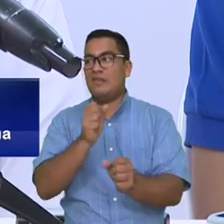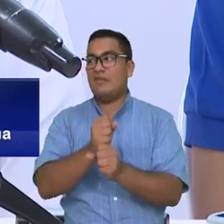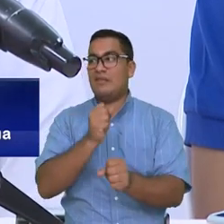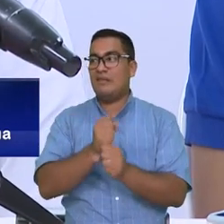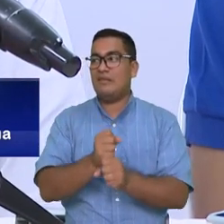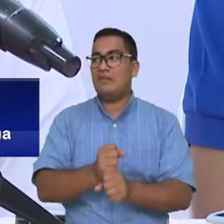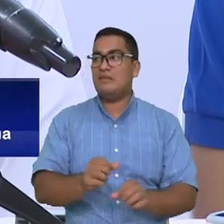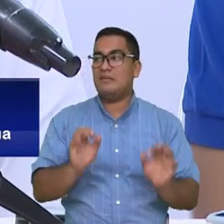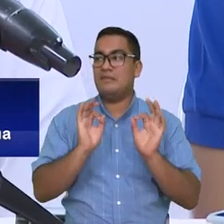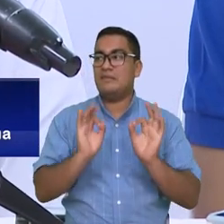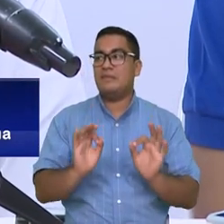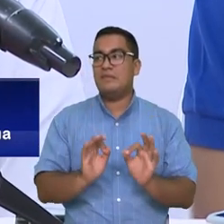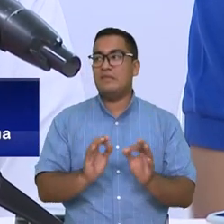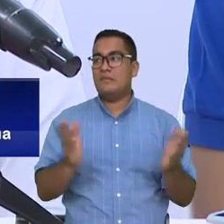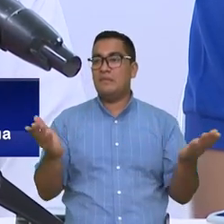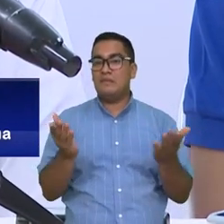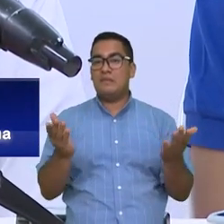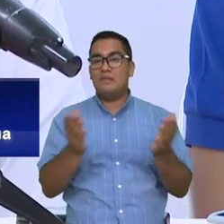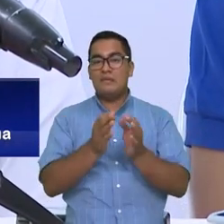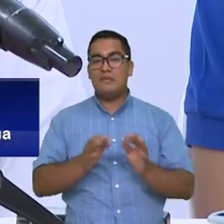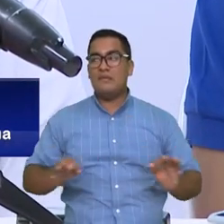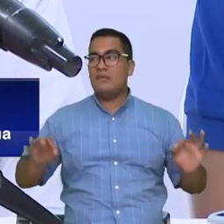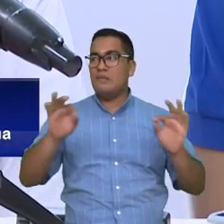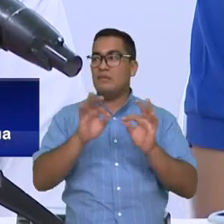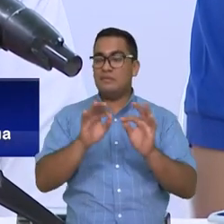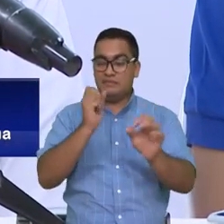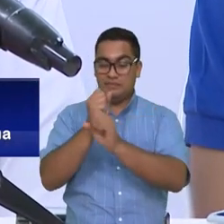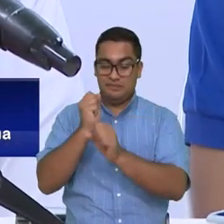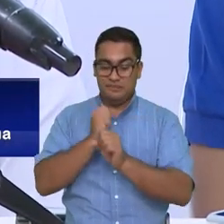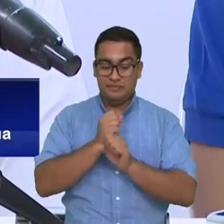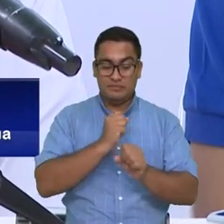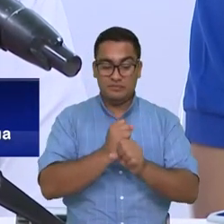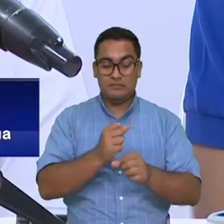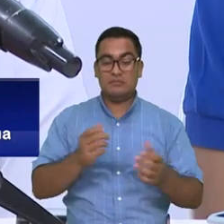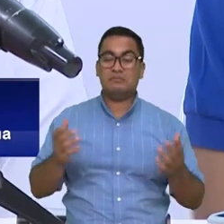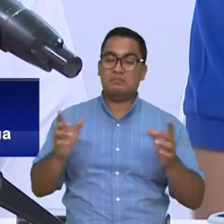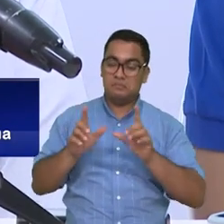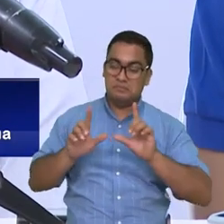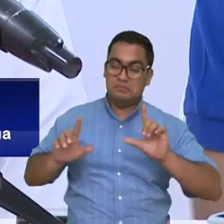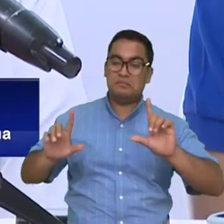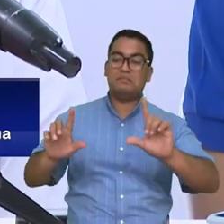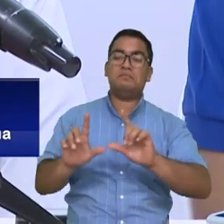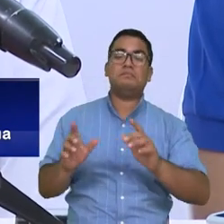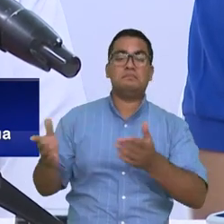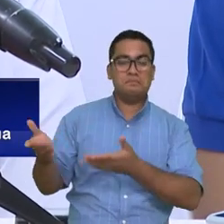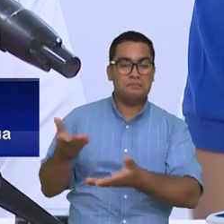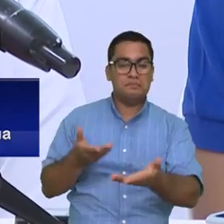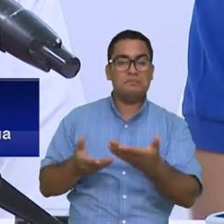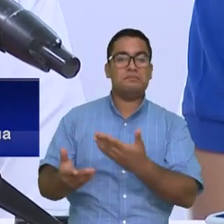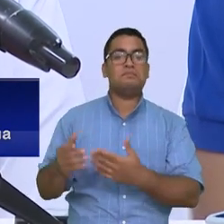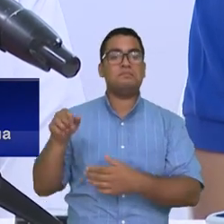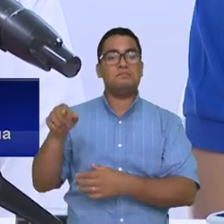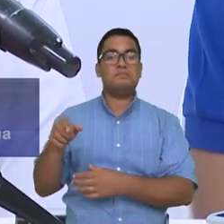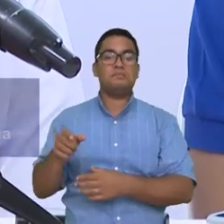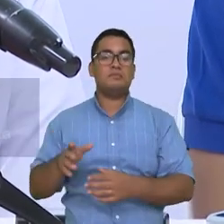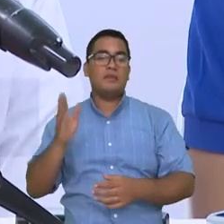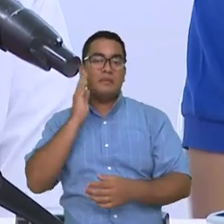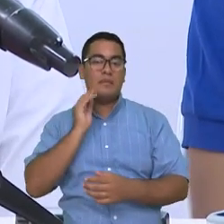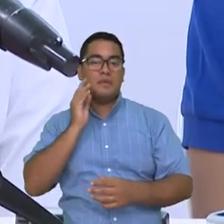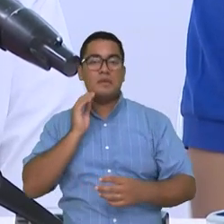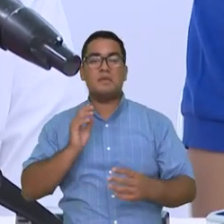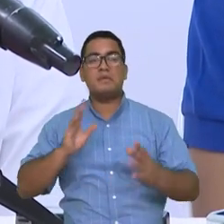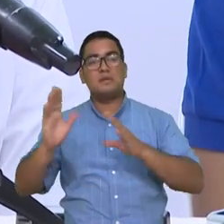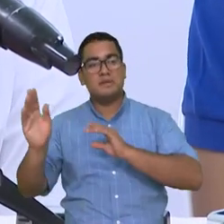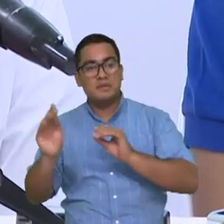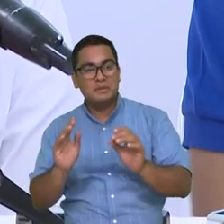Daremos nuestra sala de trabajo con los compañeros y haremos el proceso de intercambio de experiencia, dando